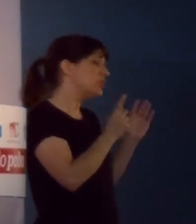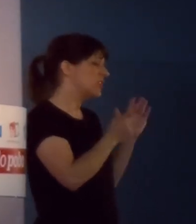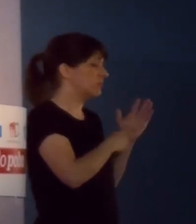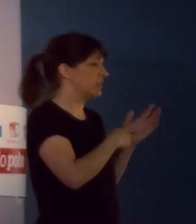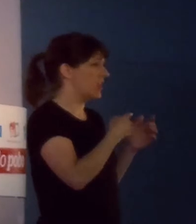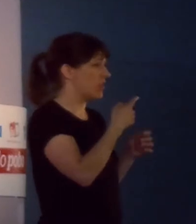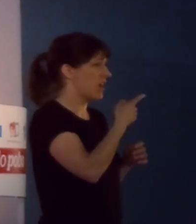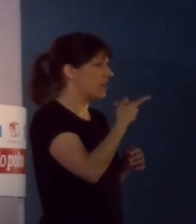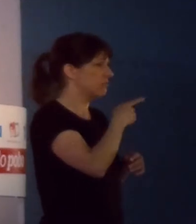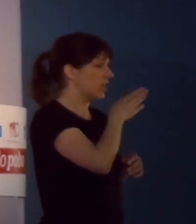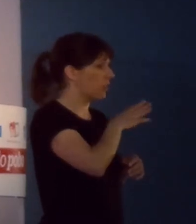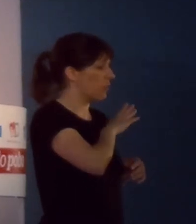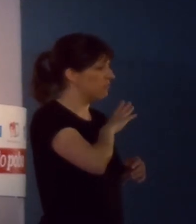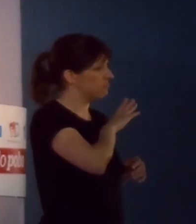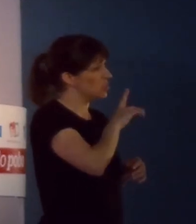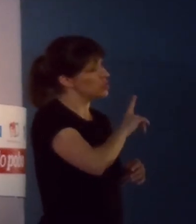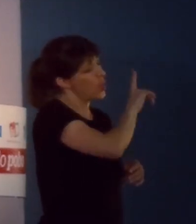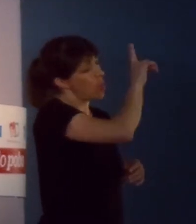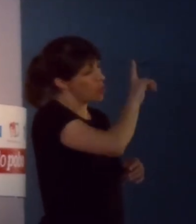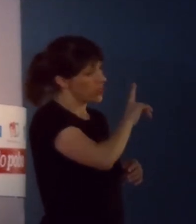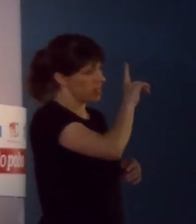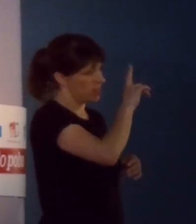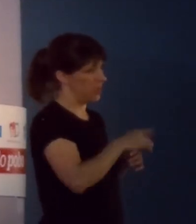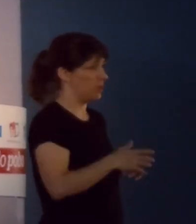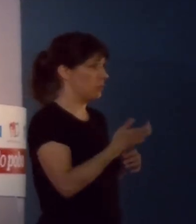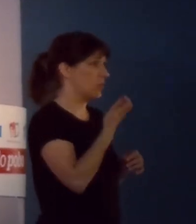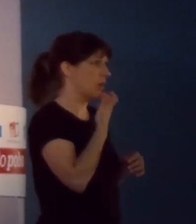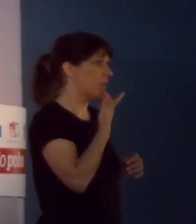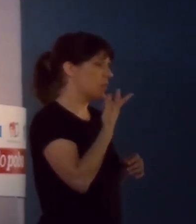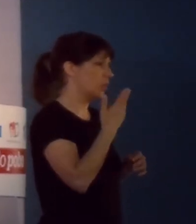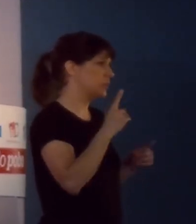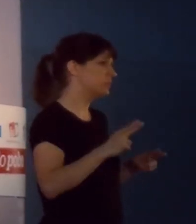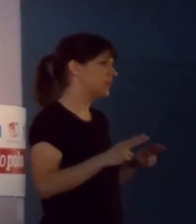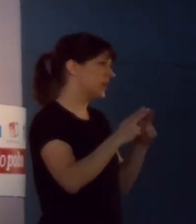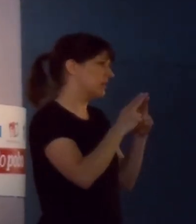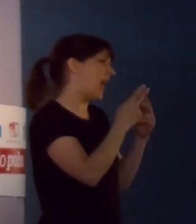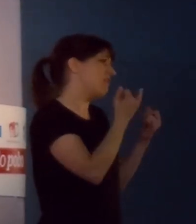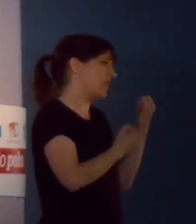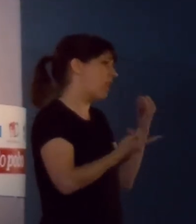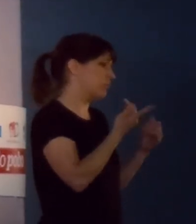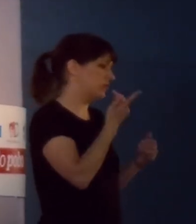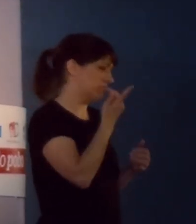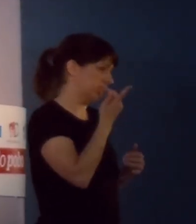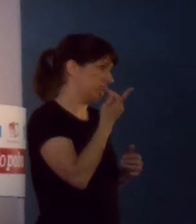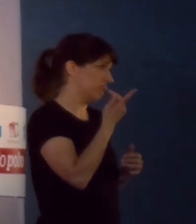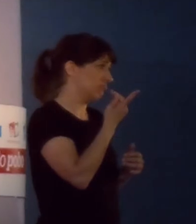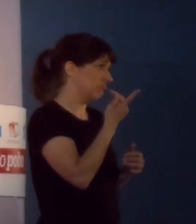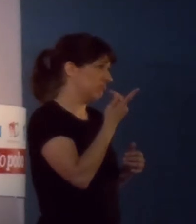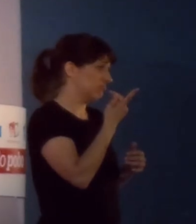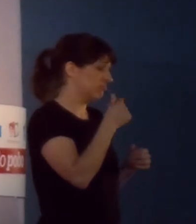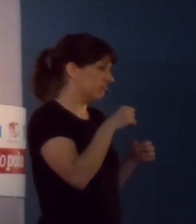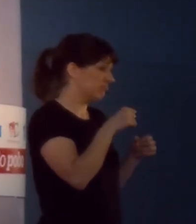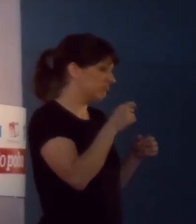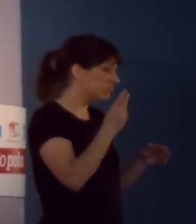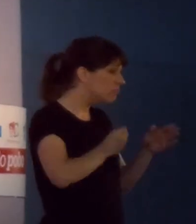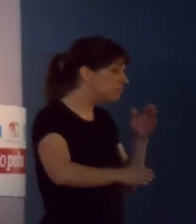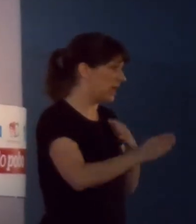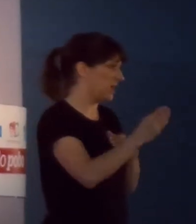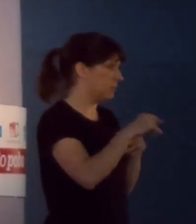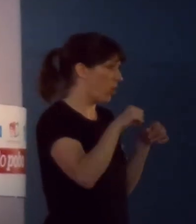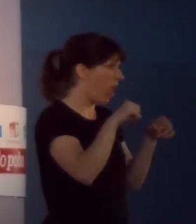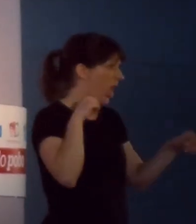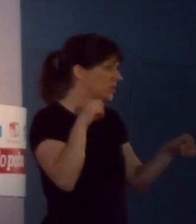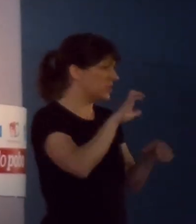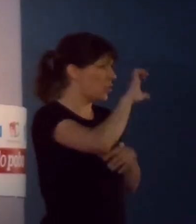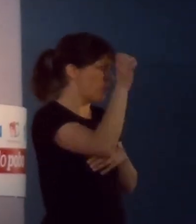Atlántico Norte parisen ese enxendro que se chama Unión Europea e que